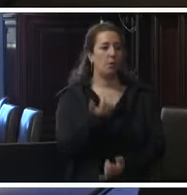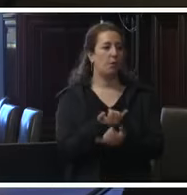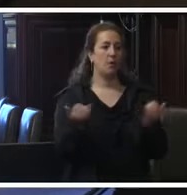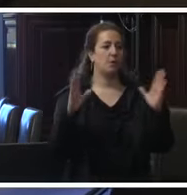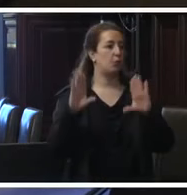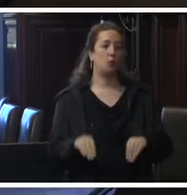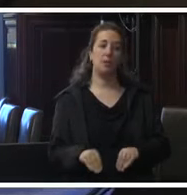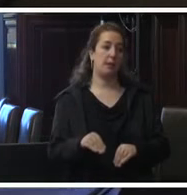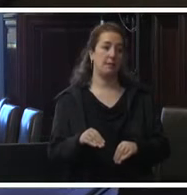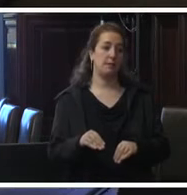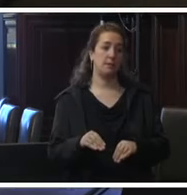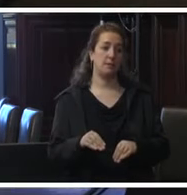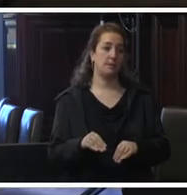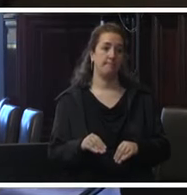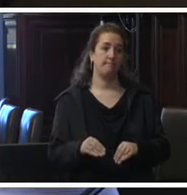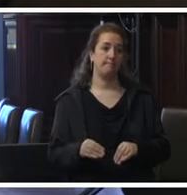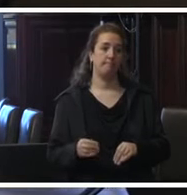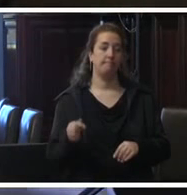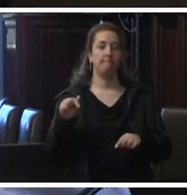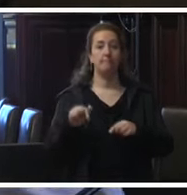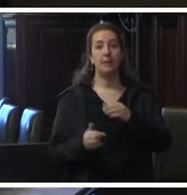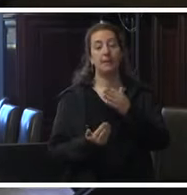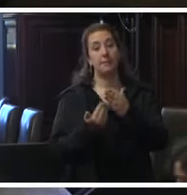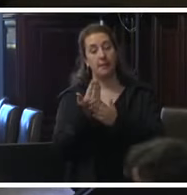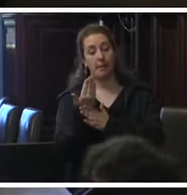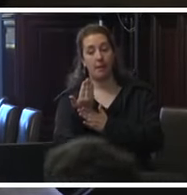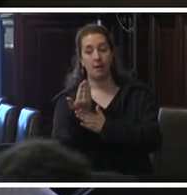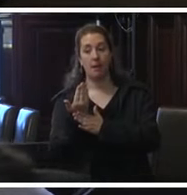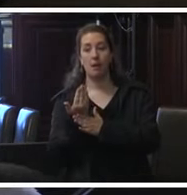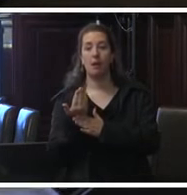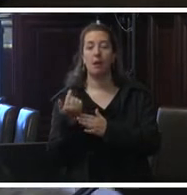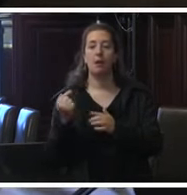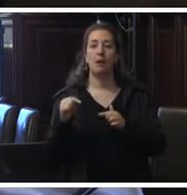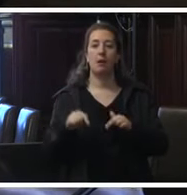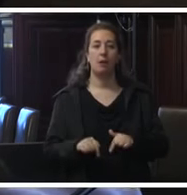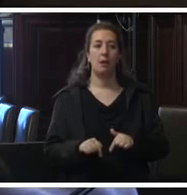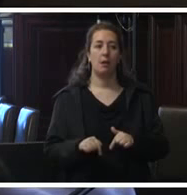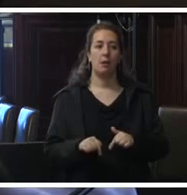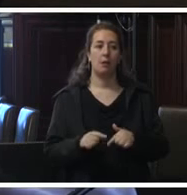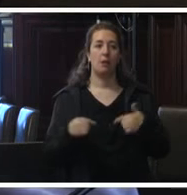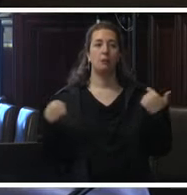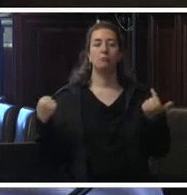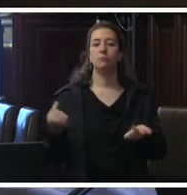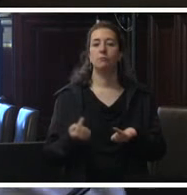Buenos días a todos. Estamos por comenzar con la primera audiencia de la mañana. Y